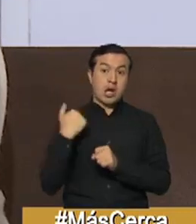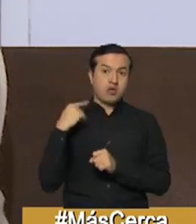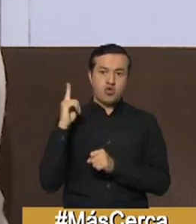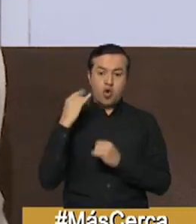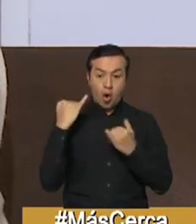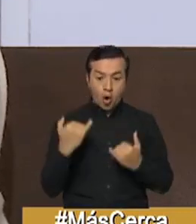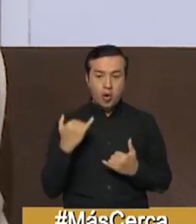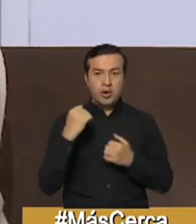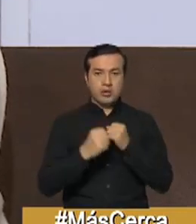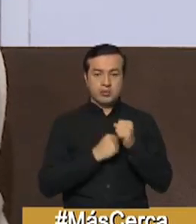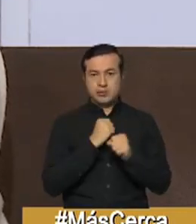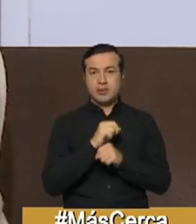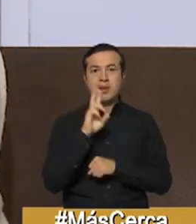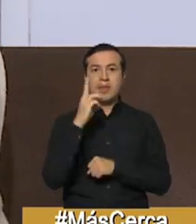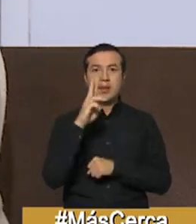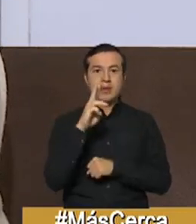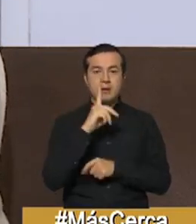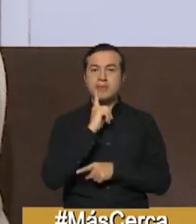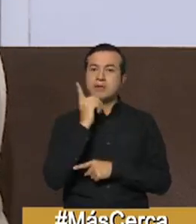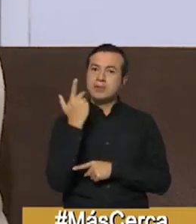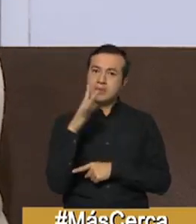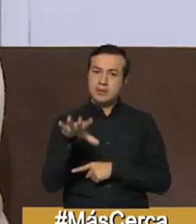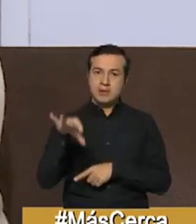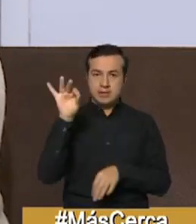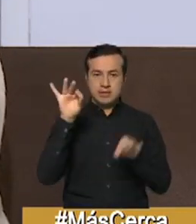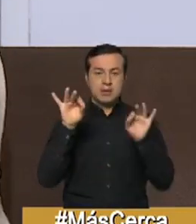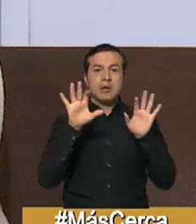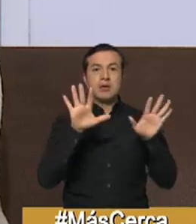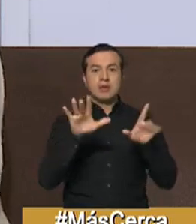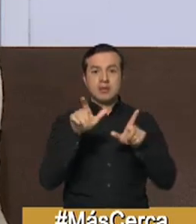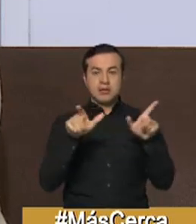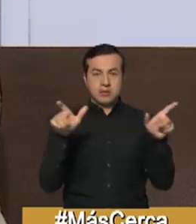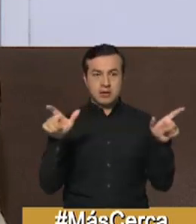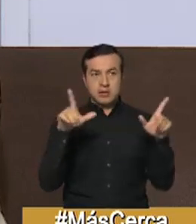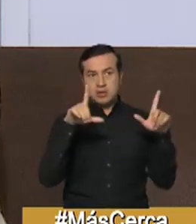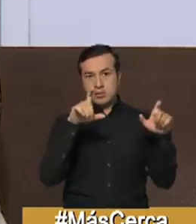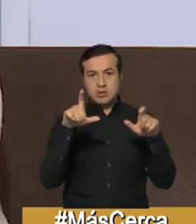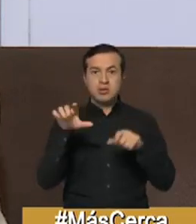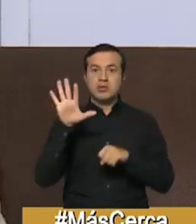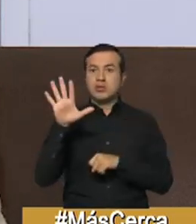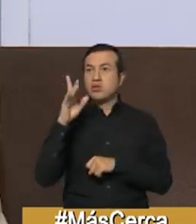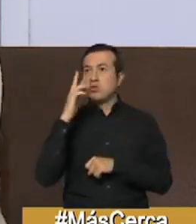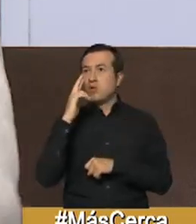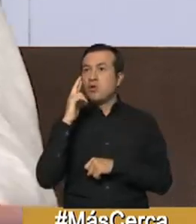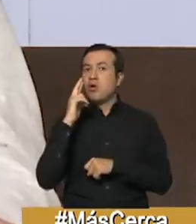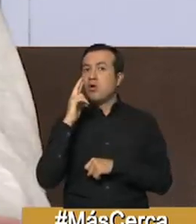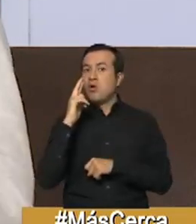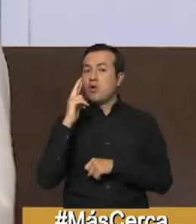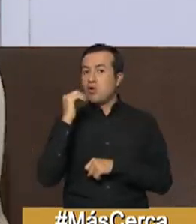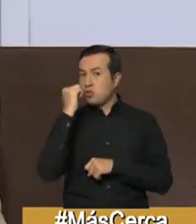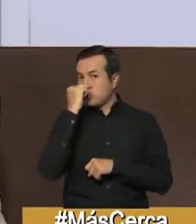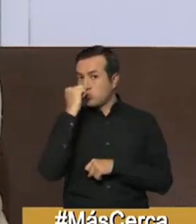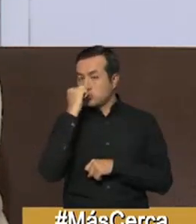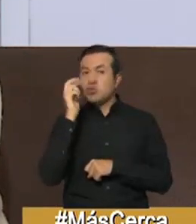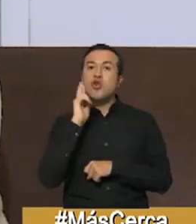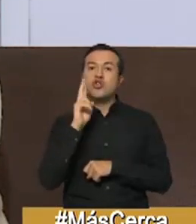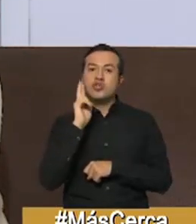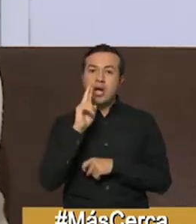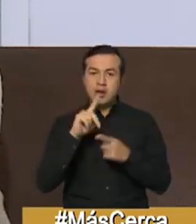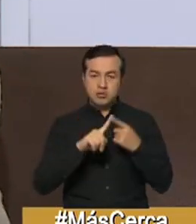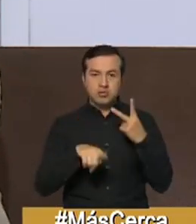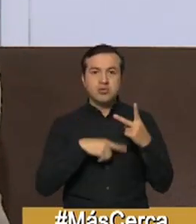Y el 16 vamos a seleccionar 10 finalistas, 5 rosados, 5 blancos, como hicimos en años anteriores,